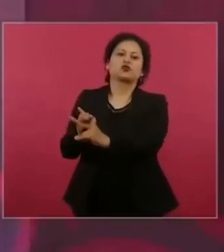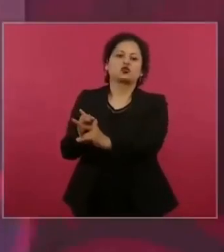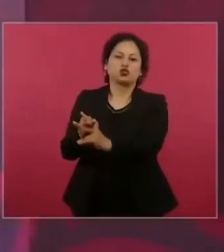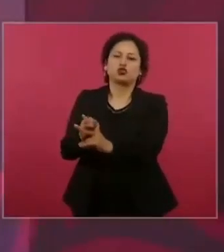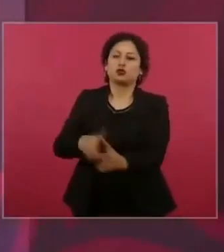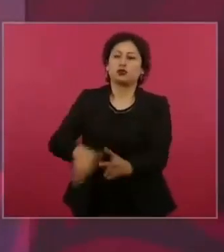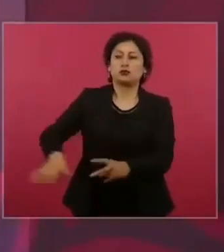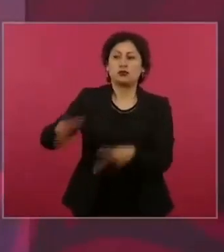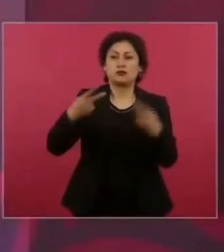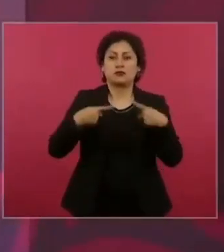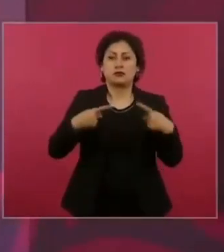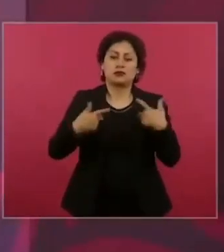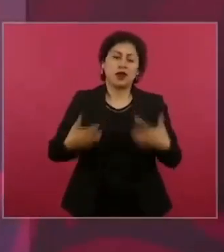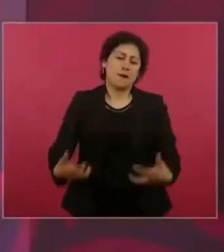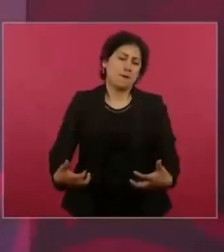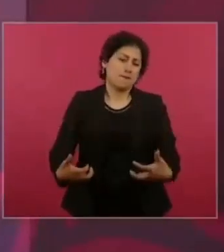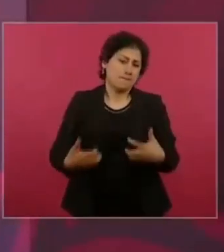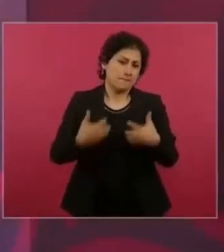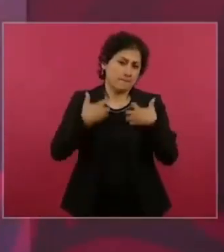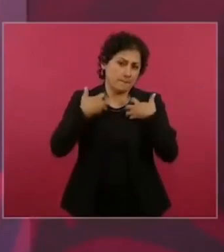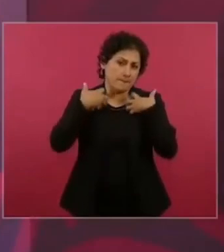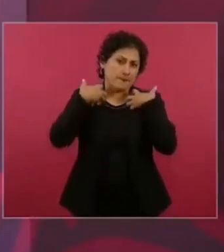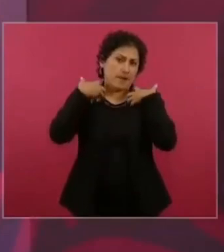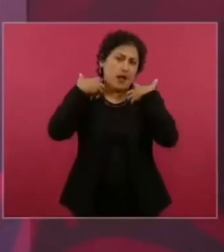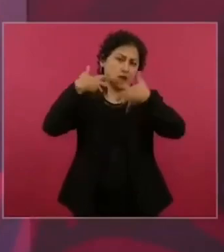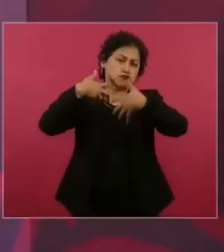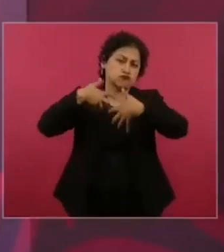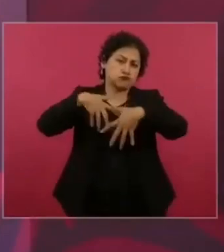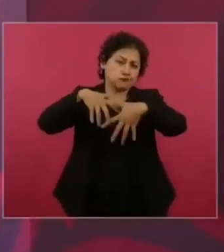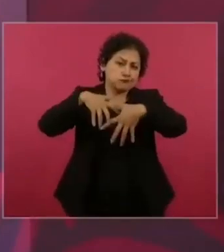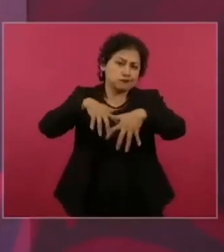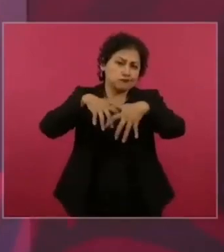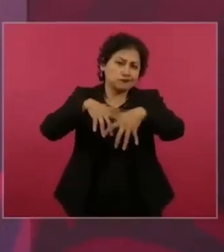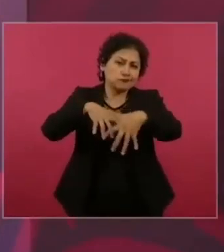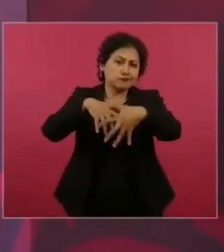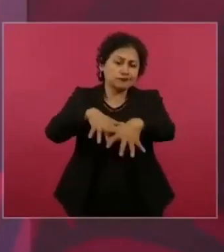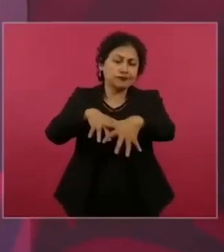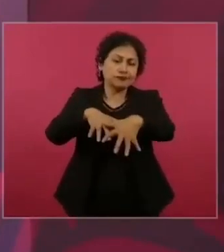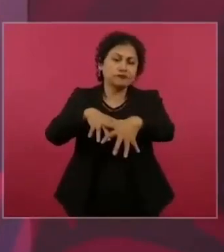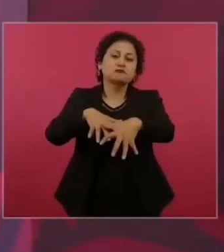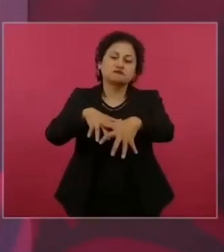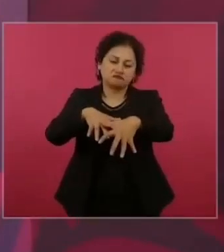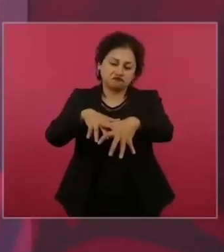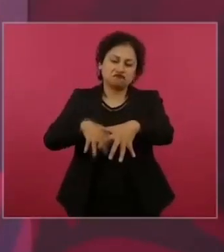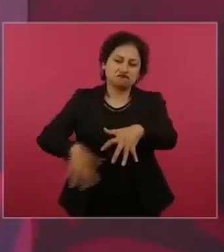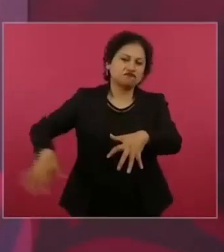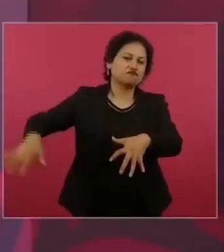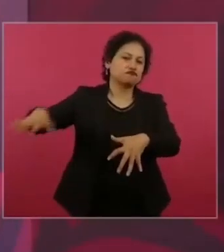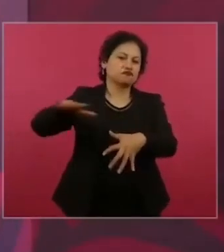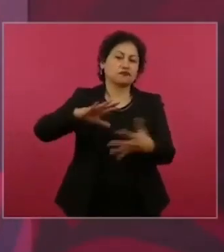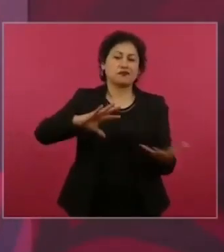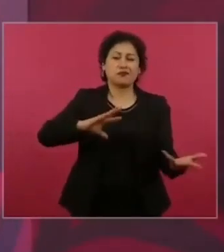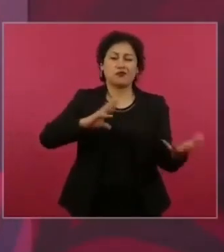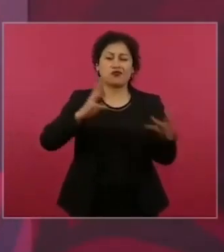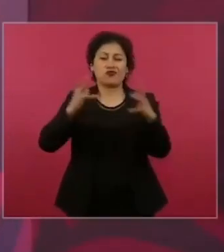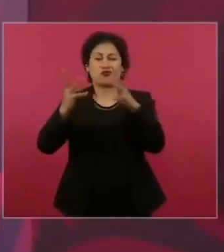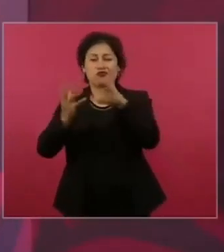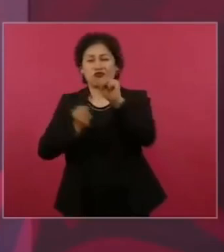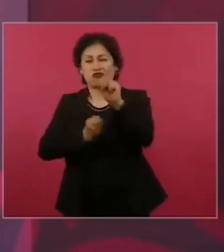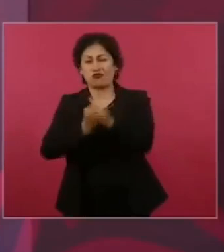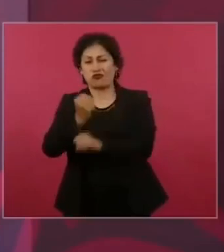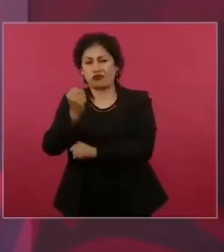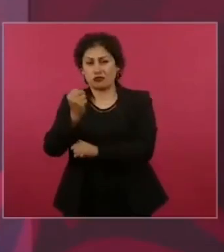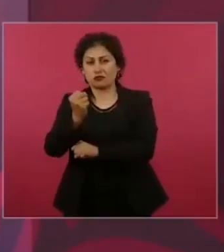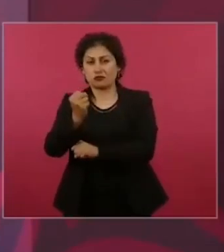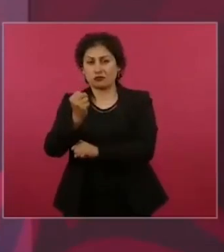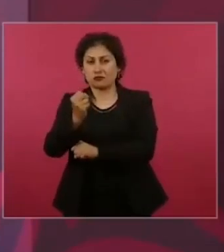la gente salió a las calles y hubo violencia Y a partir